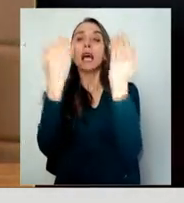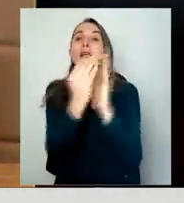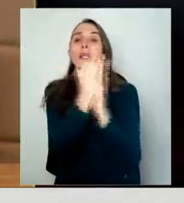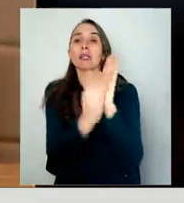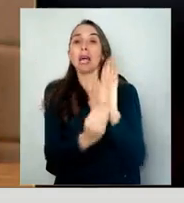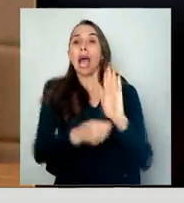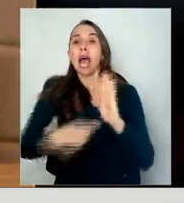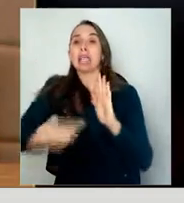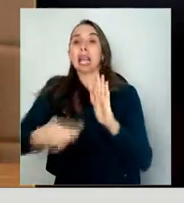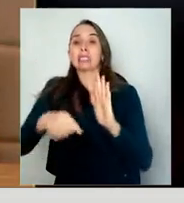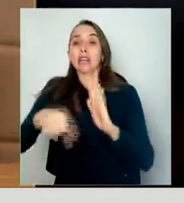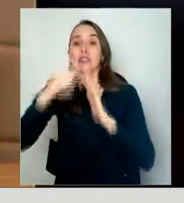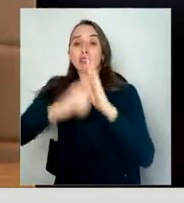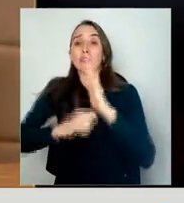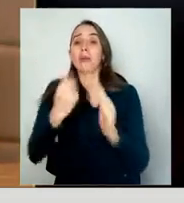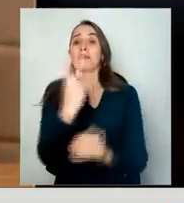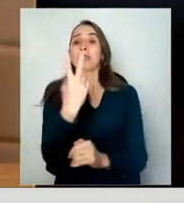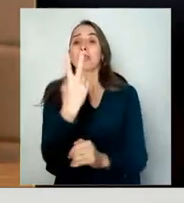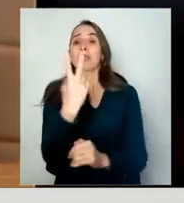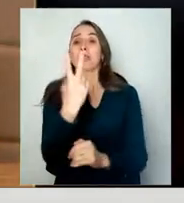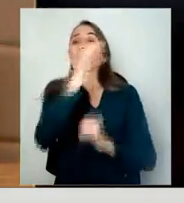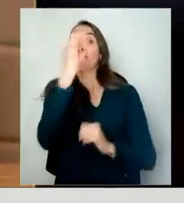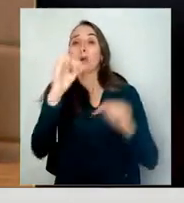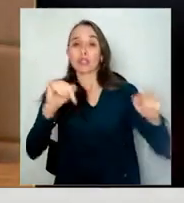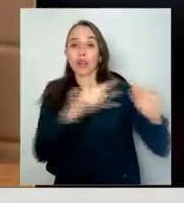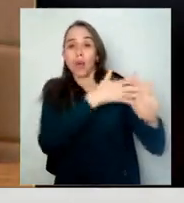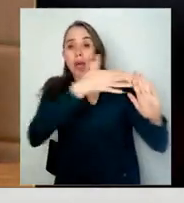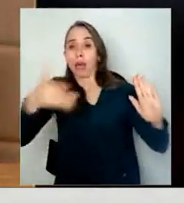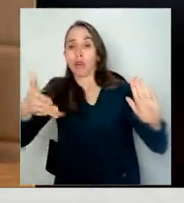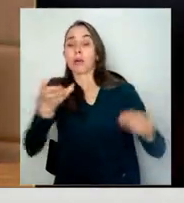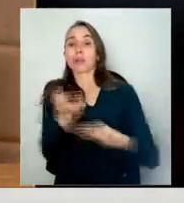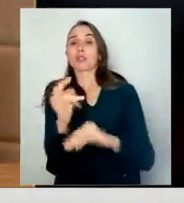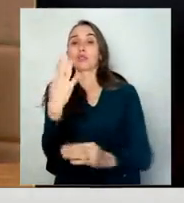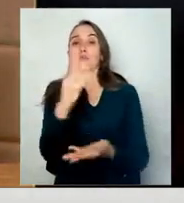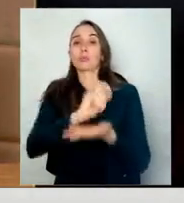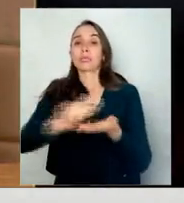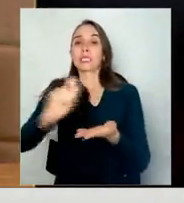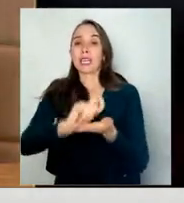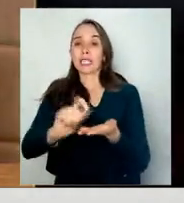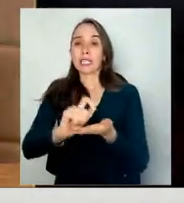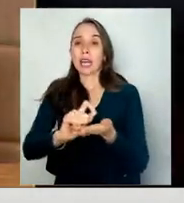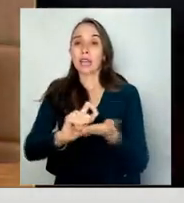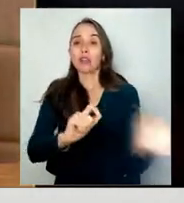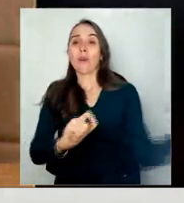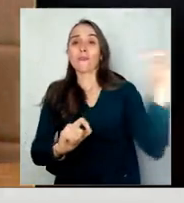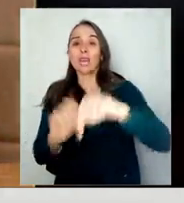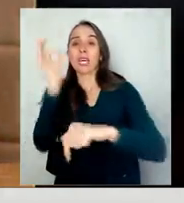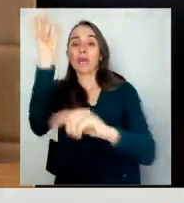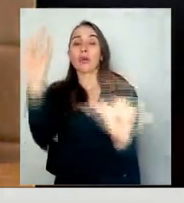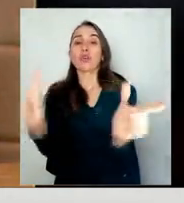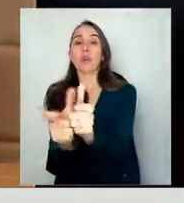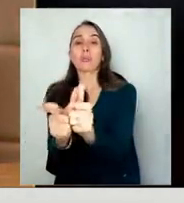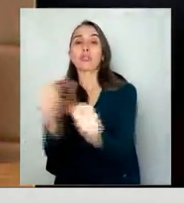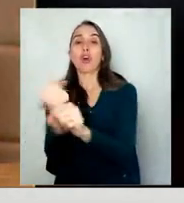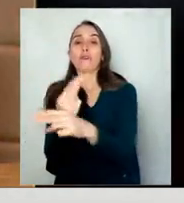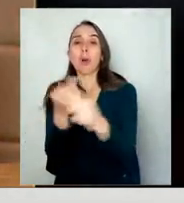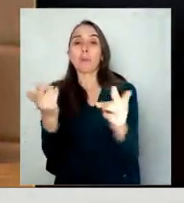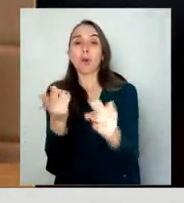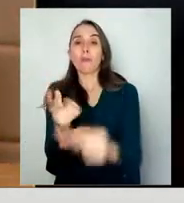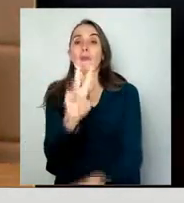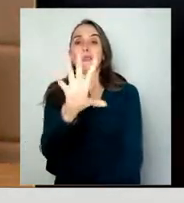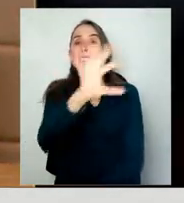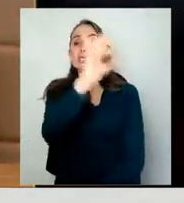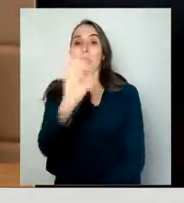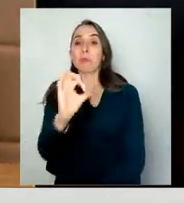ciento por eso estamos pidiendo que el subsecretario que está berlizo el gobierno venga a la comisión de Obras Públicas veinticinco por ciento ejecución